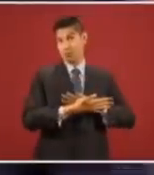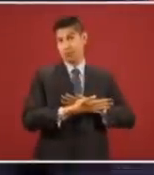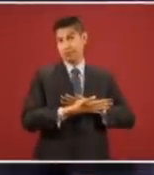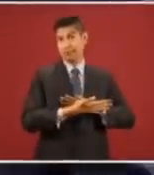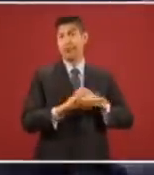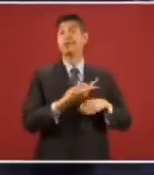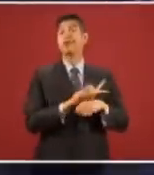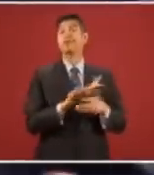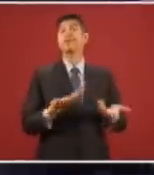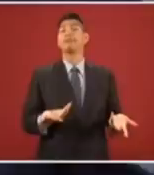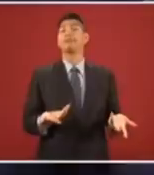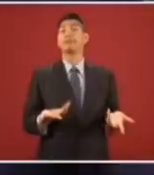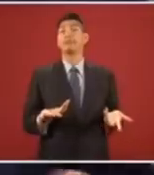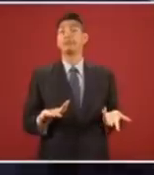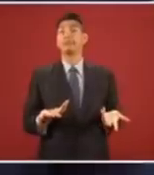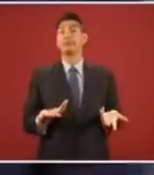pues entonces